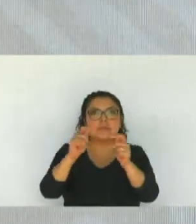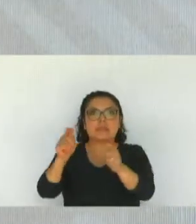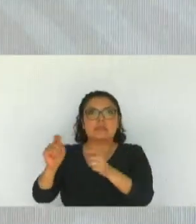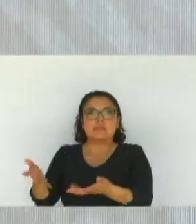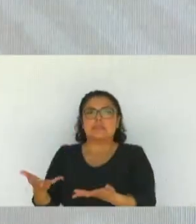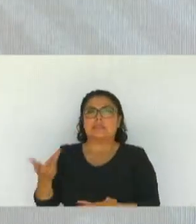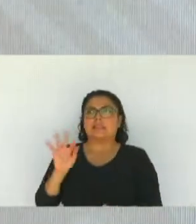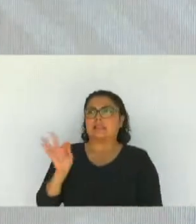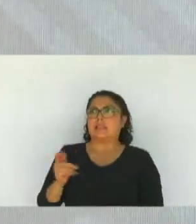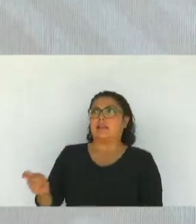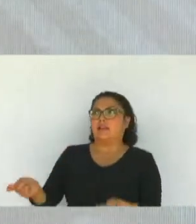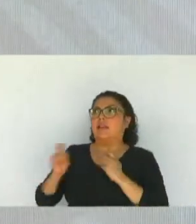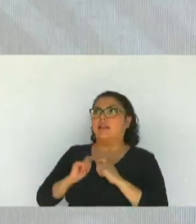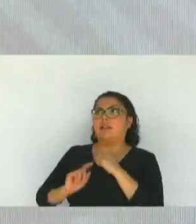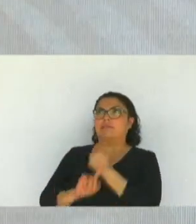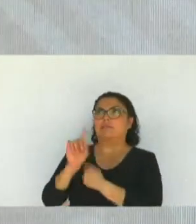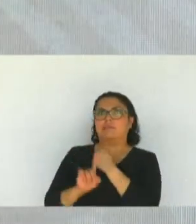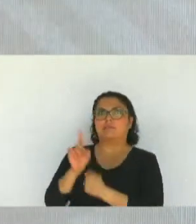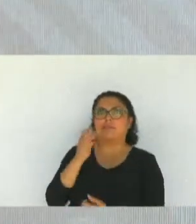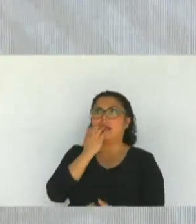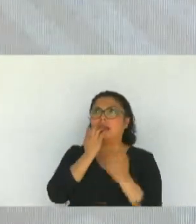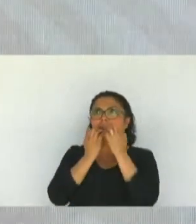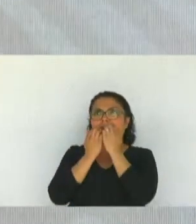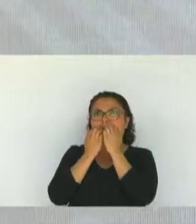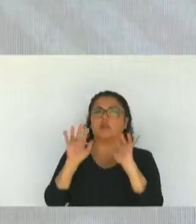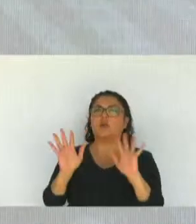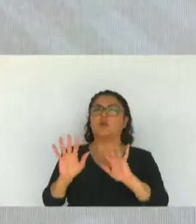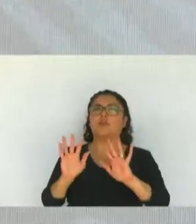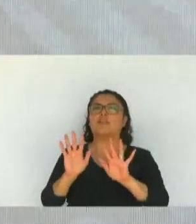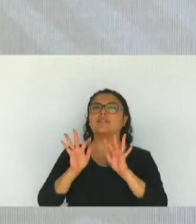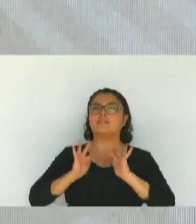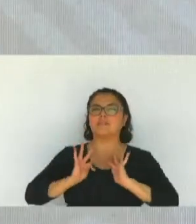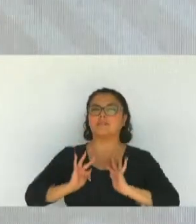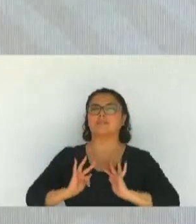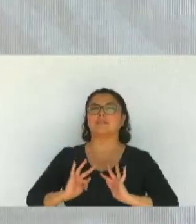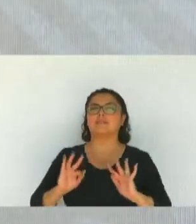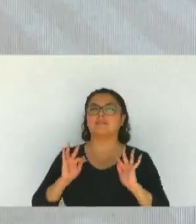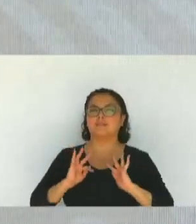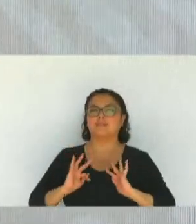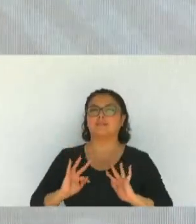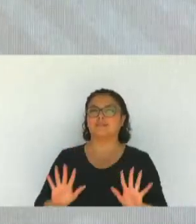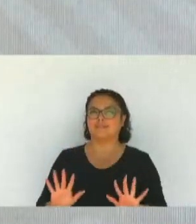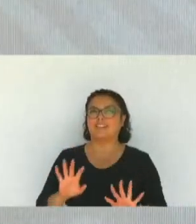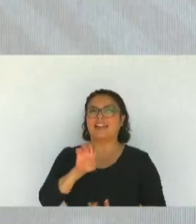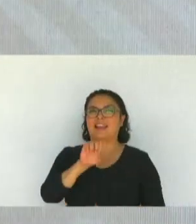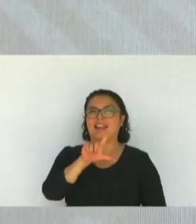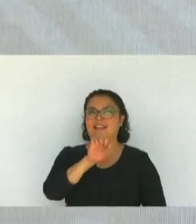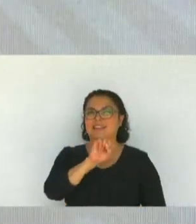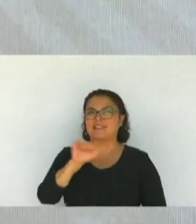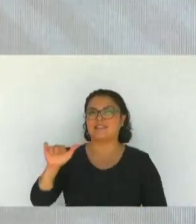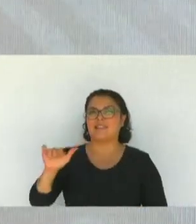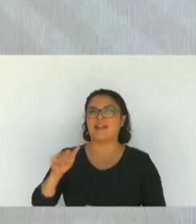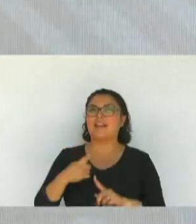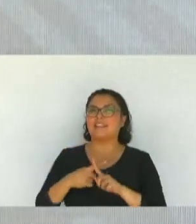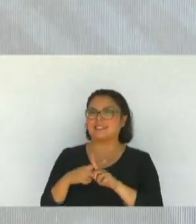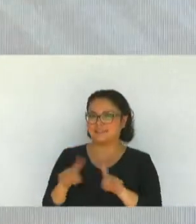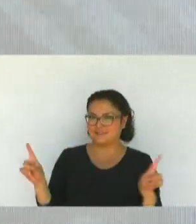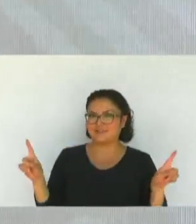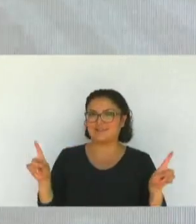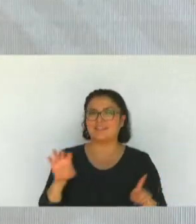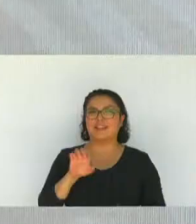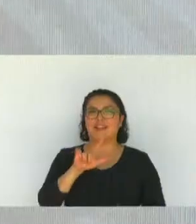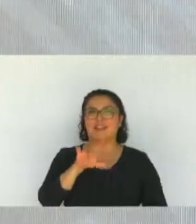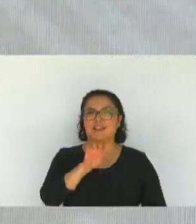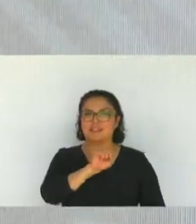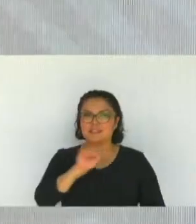cosa, ELSA es diferente, ELSA justamente no es así. Y no lo es porque una de las